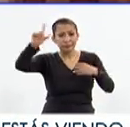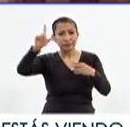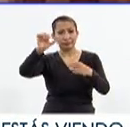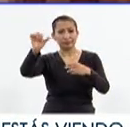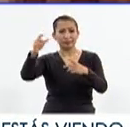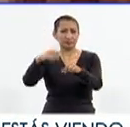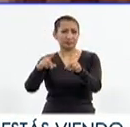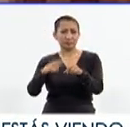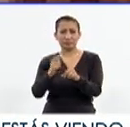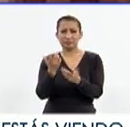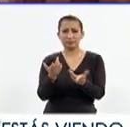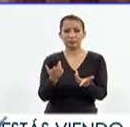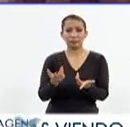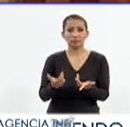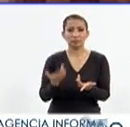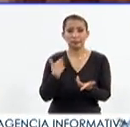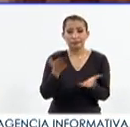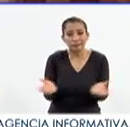profesionales,